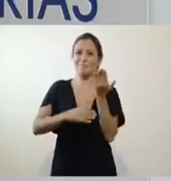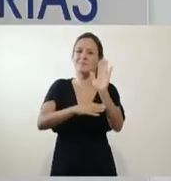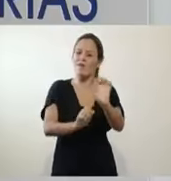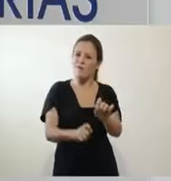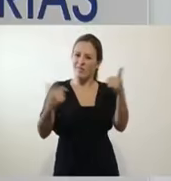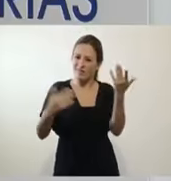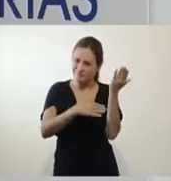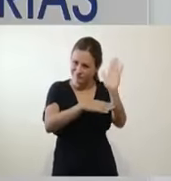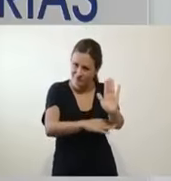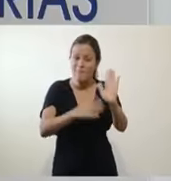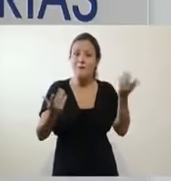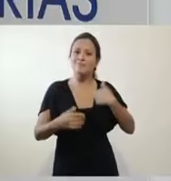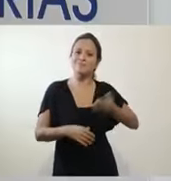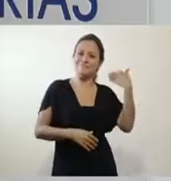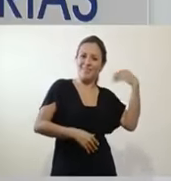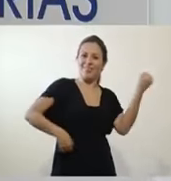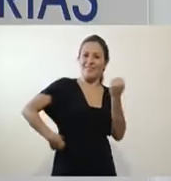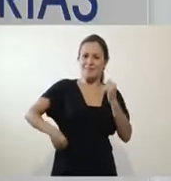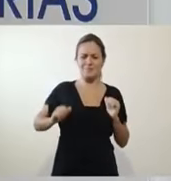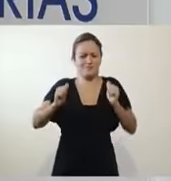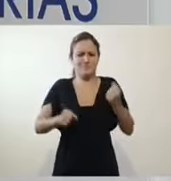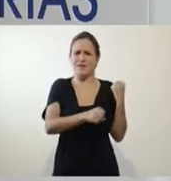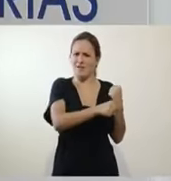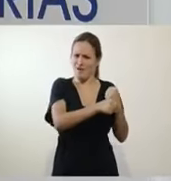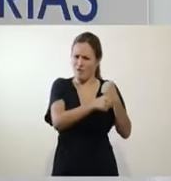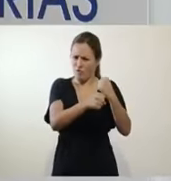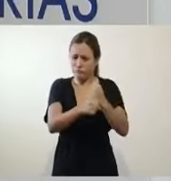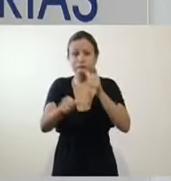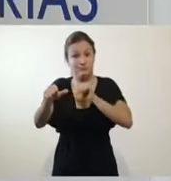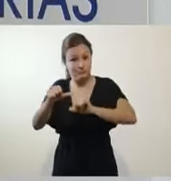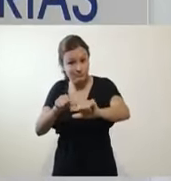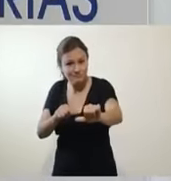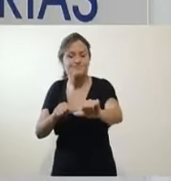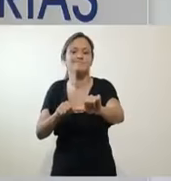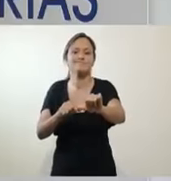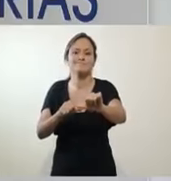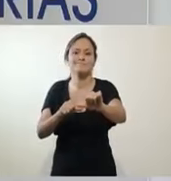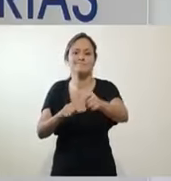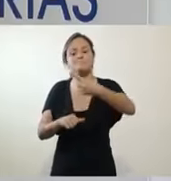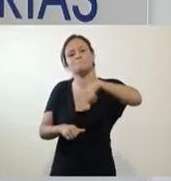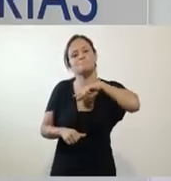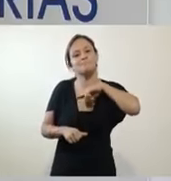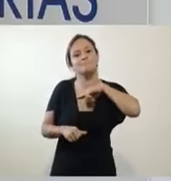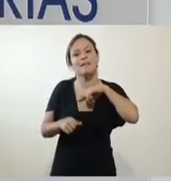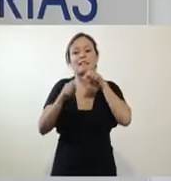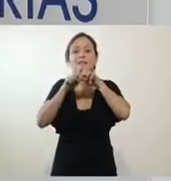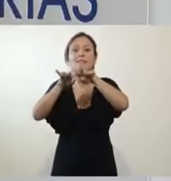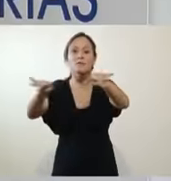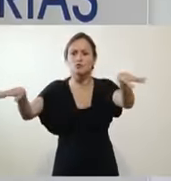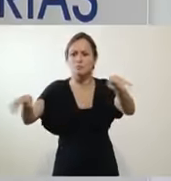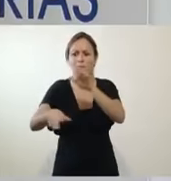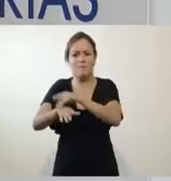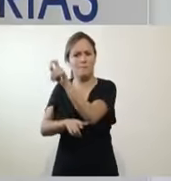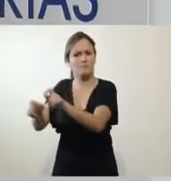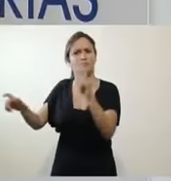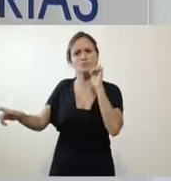pero ya veníamos trabajando desde diciembre con el servicio. A continuación hemos ido haciendo una difusión masiva entre